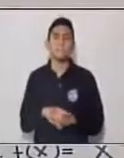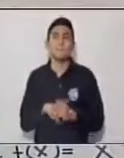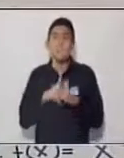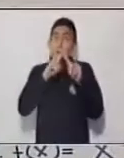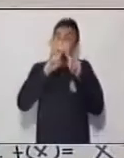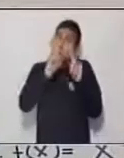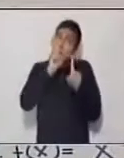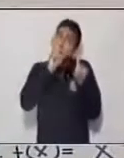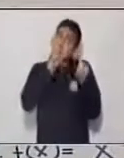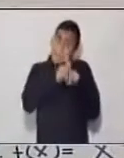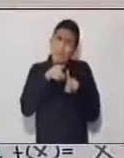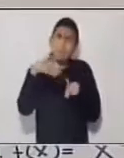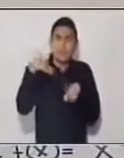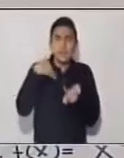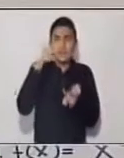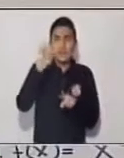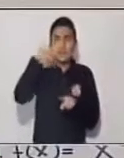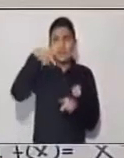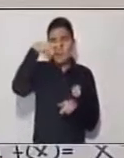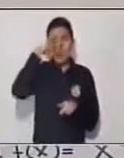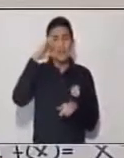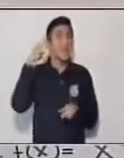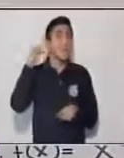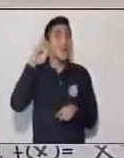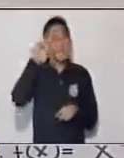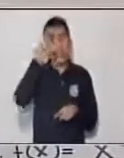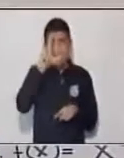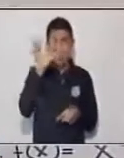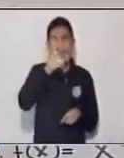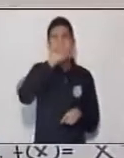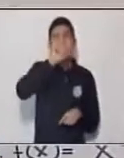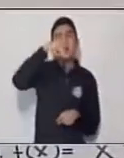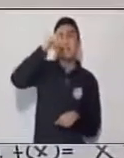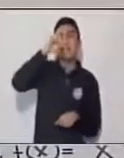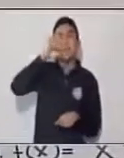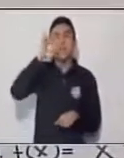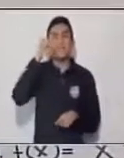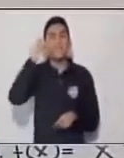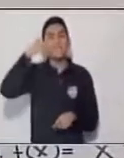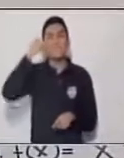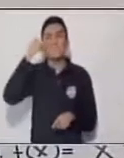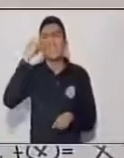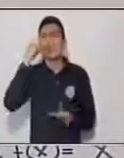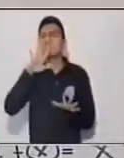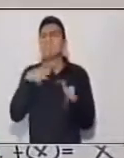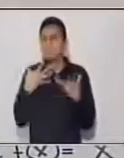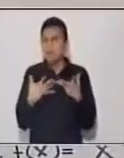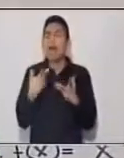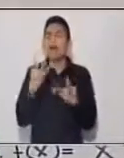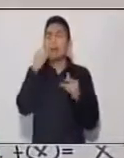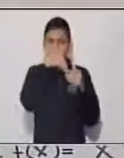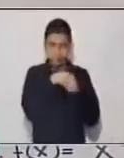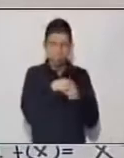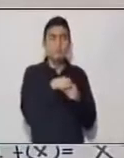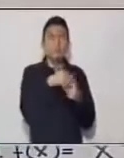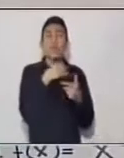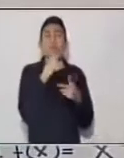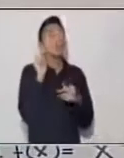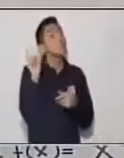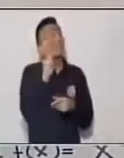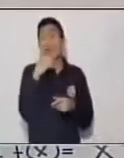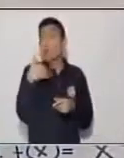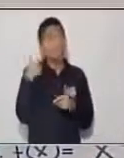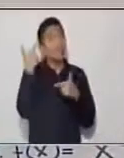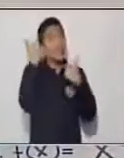también tenemos la integral indefinida, que es la que vamos a trabajar el día de hoy. Y simplemente es una integral que no